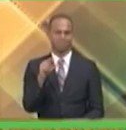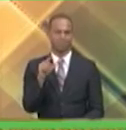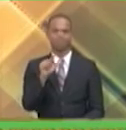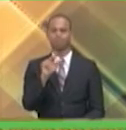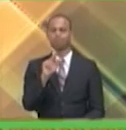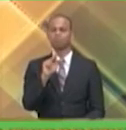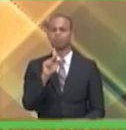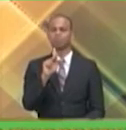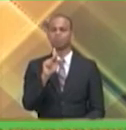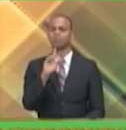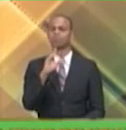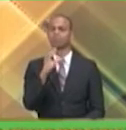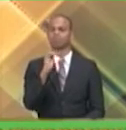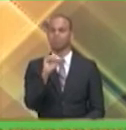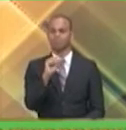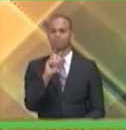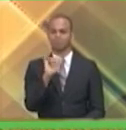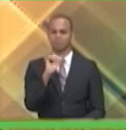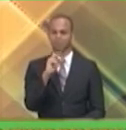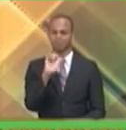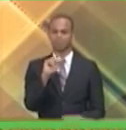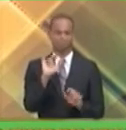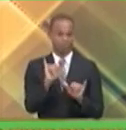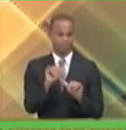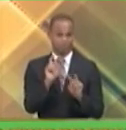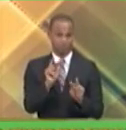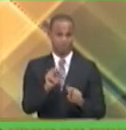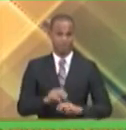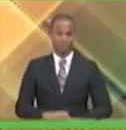Lucas Vicen en unos momentos. No se mueva.